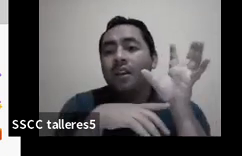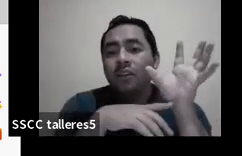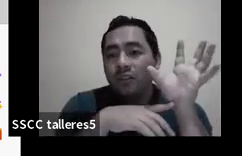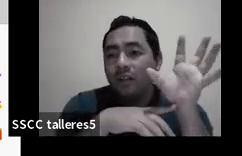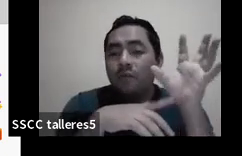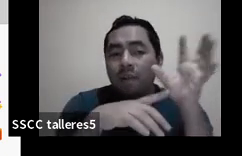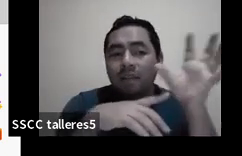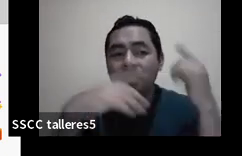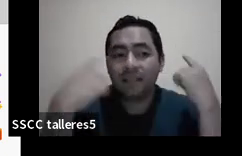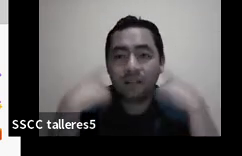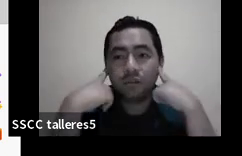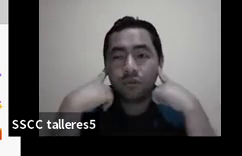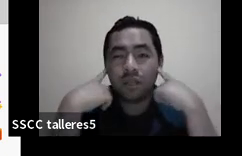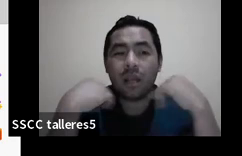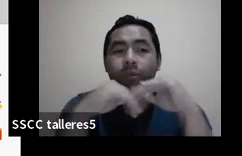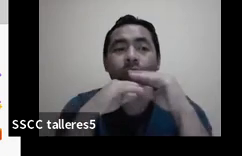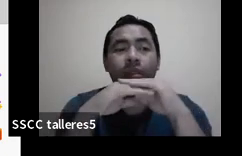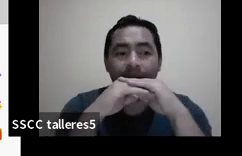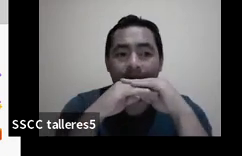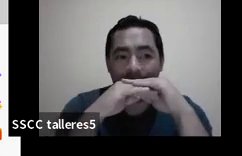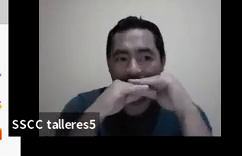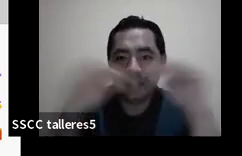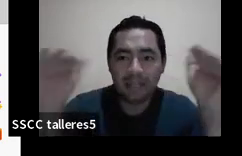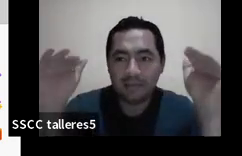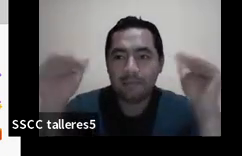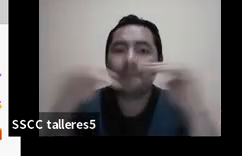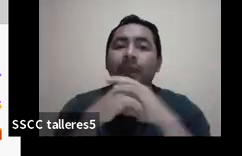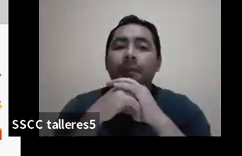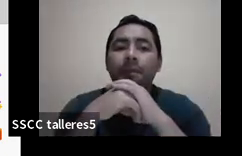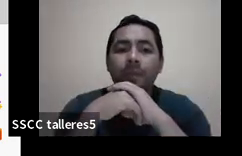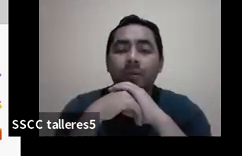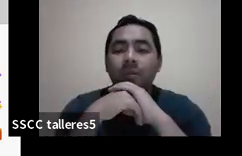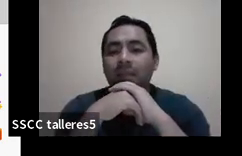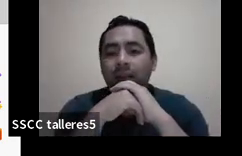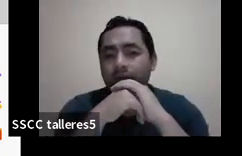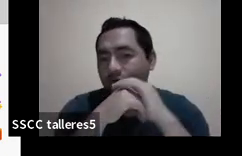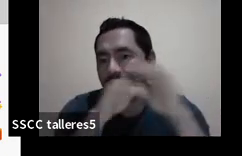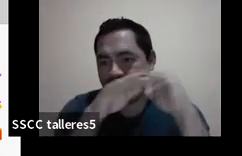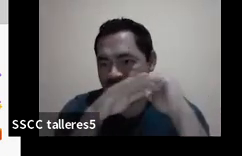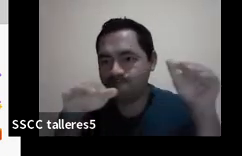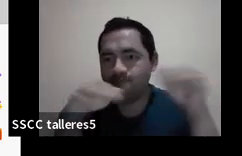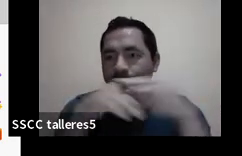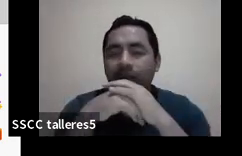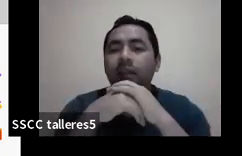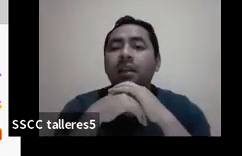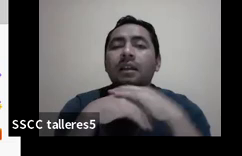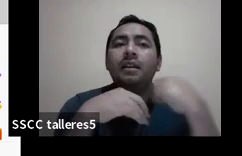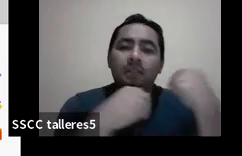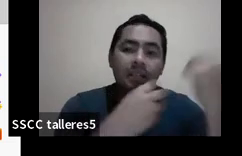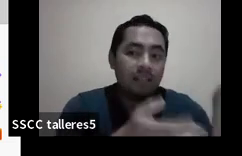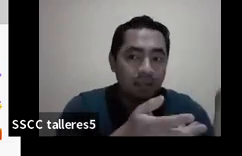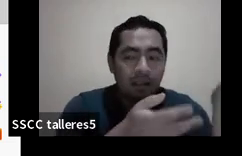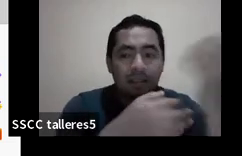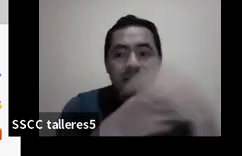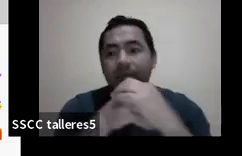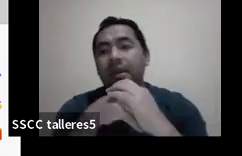hipoacusia? Sordera completa es que no escucha absolutamente nada. ¿Ya? Absolutamente nada. No escucha nada.